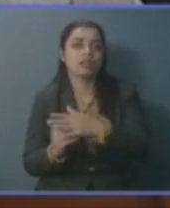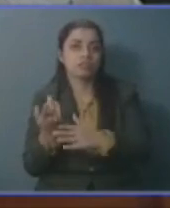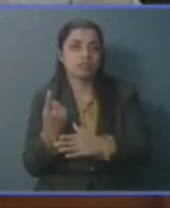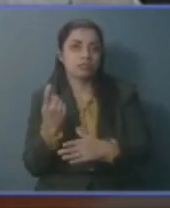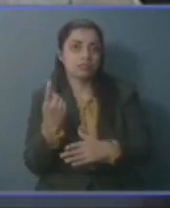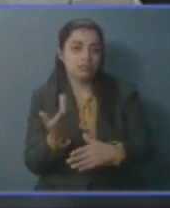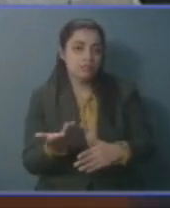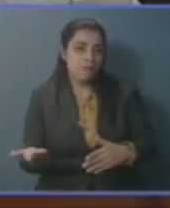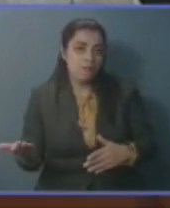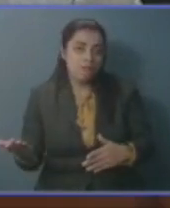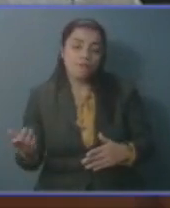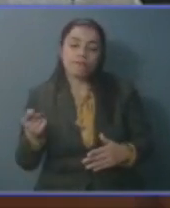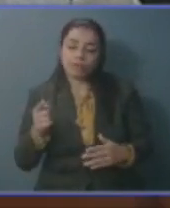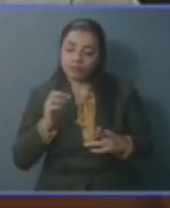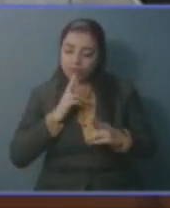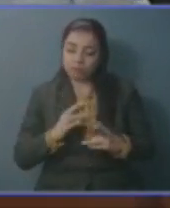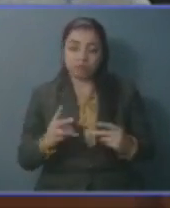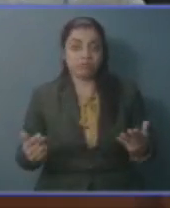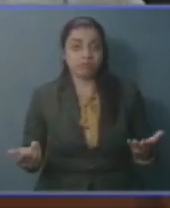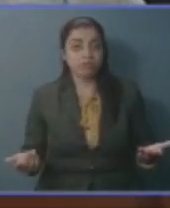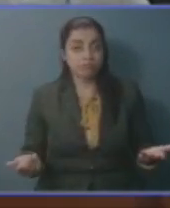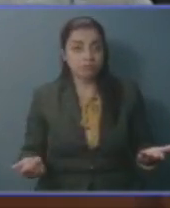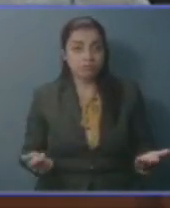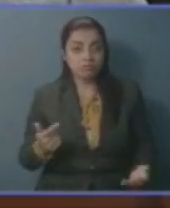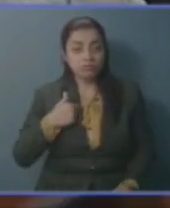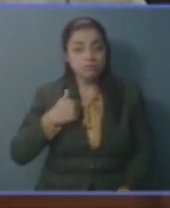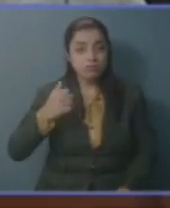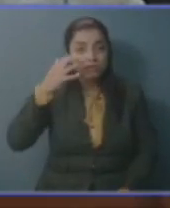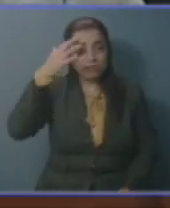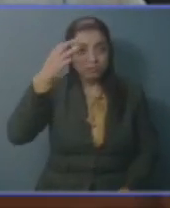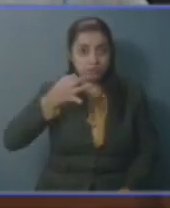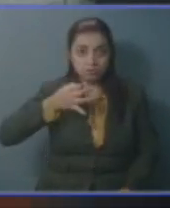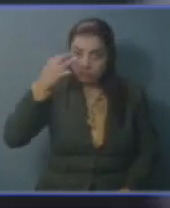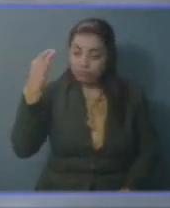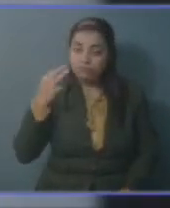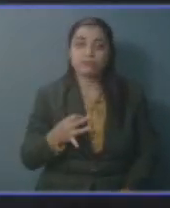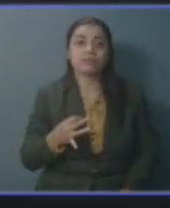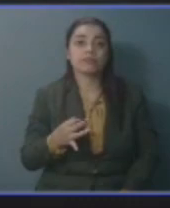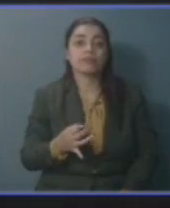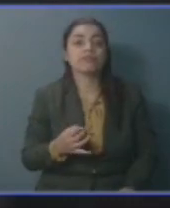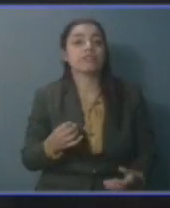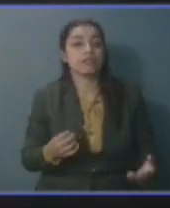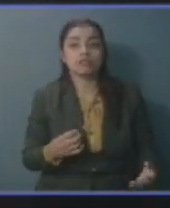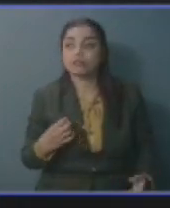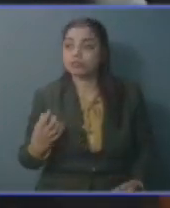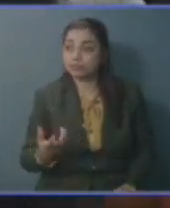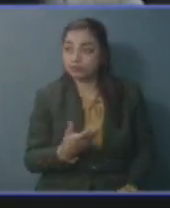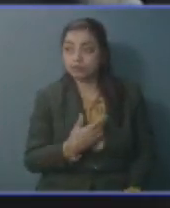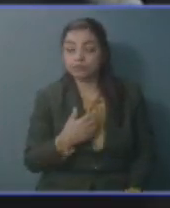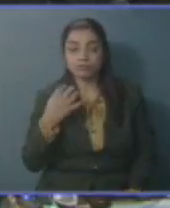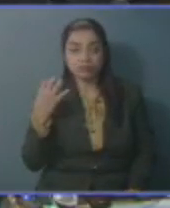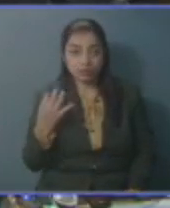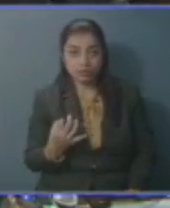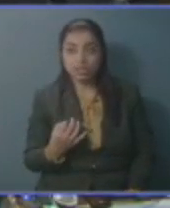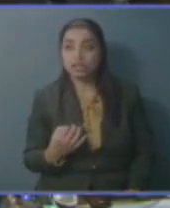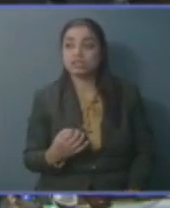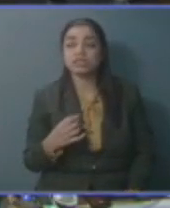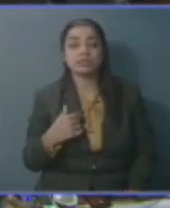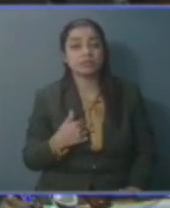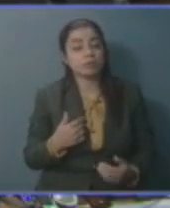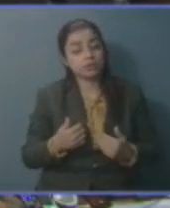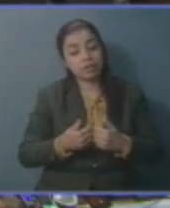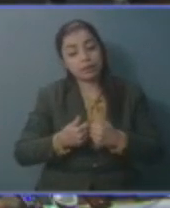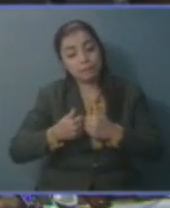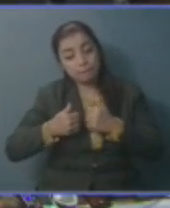pendientes. Yo creo firmemente que nos tenemos que sentar, pero tenemos que